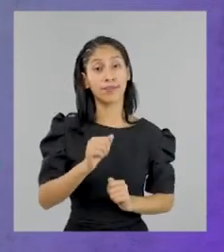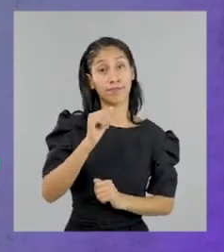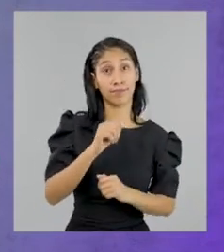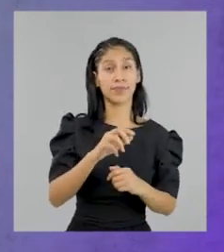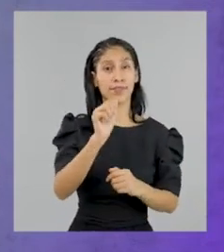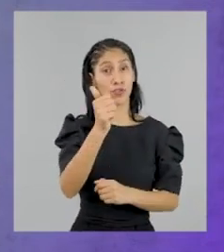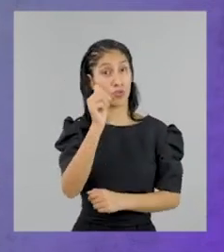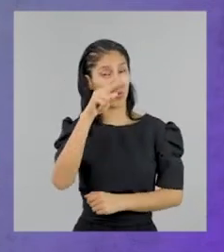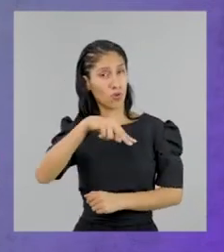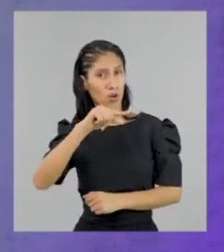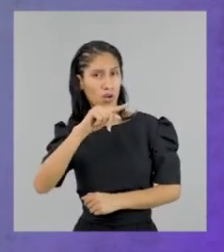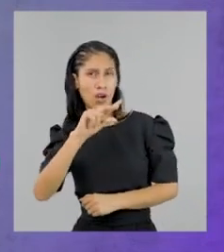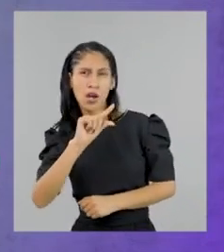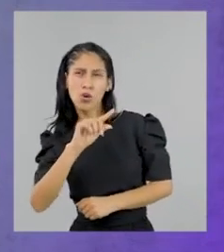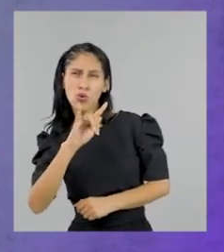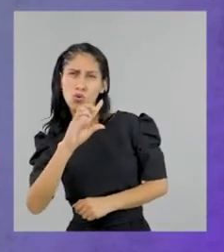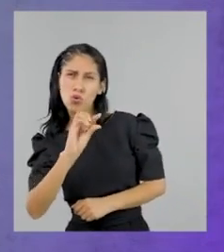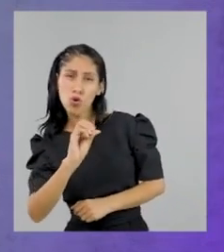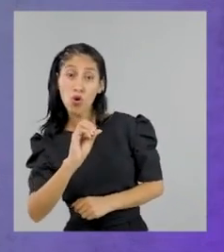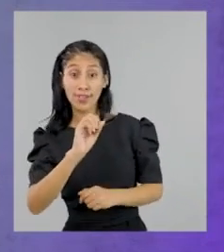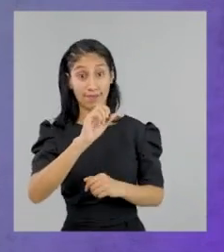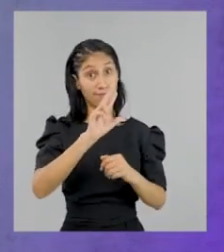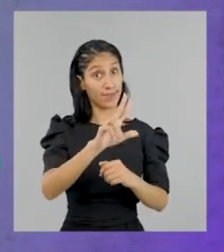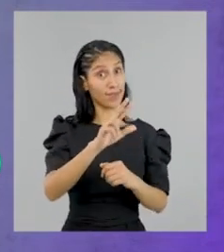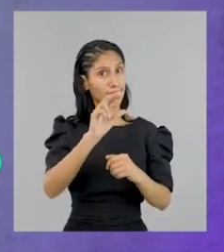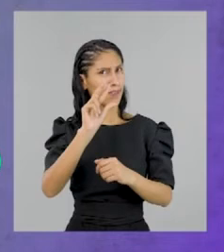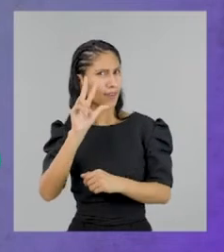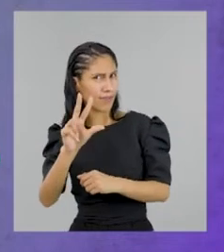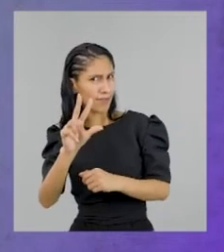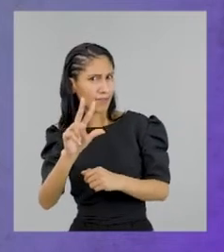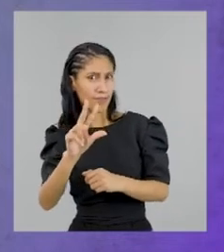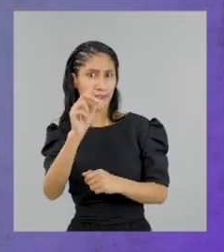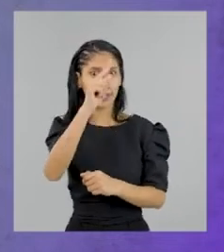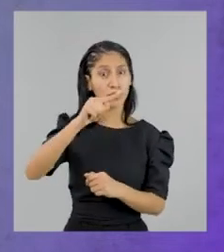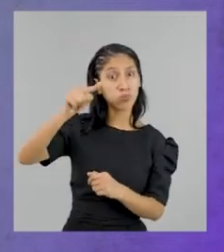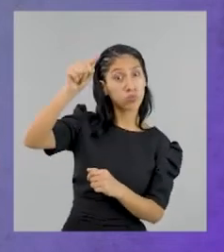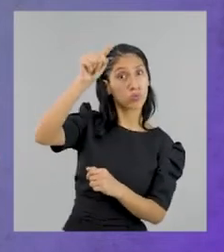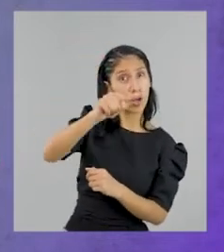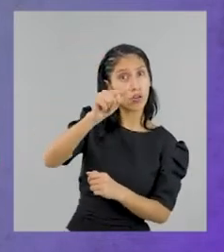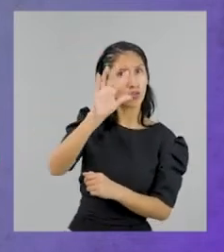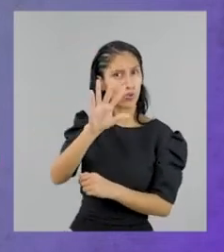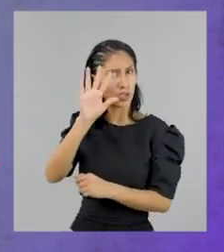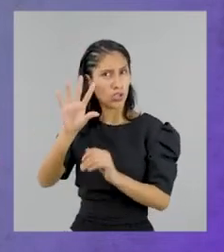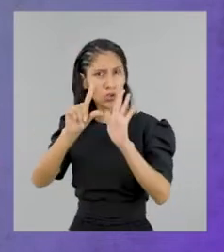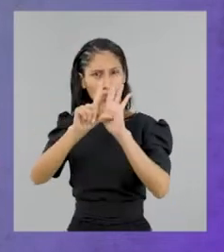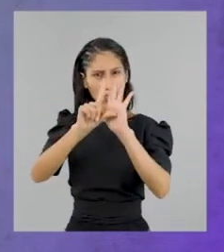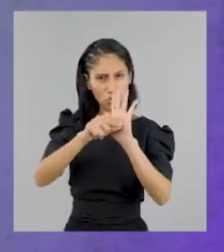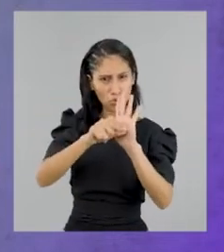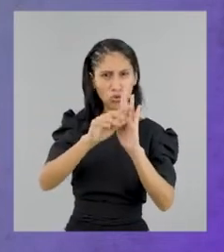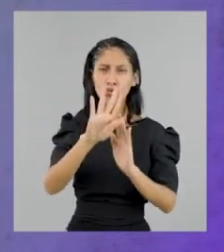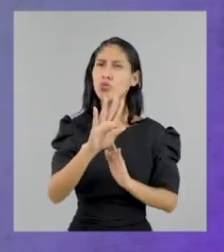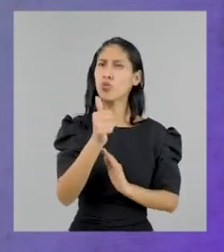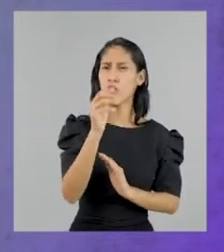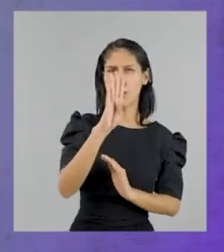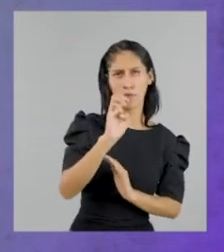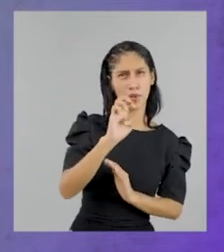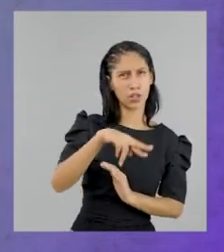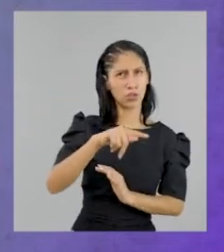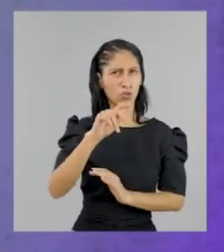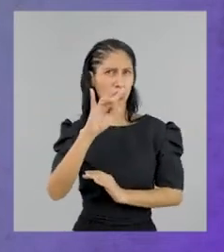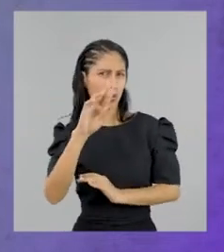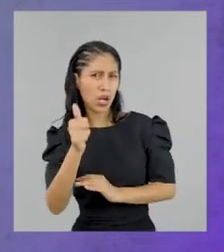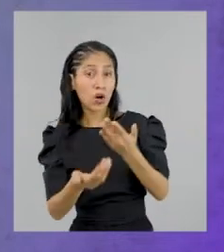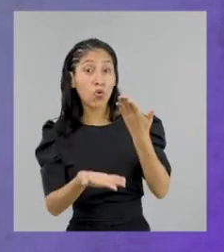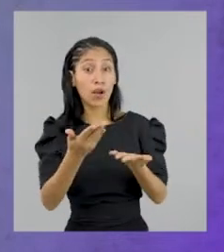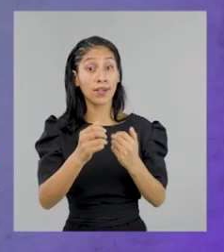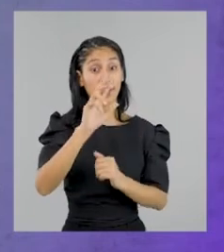es 33 grados 55 minutos. La abertura del compás es de 33